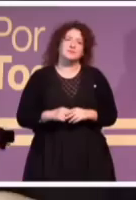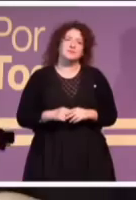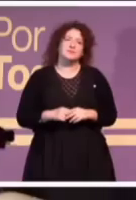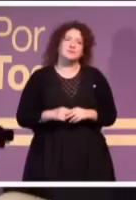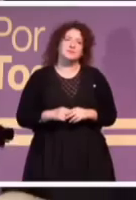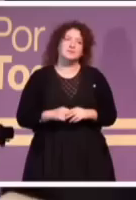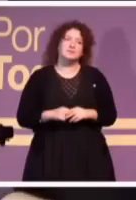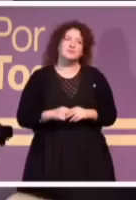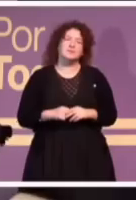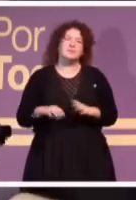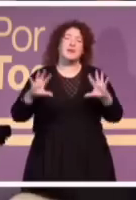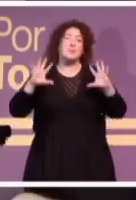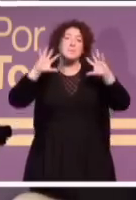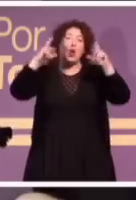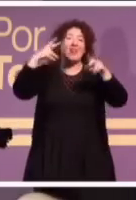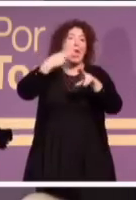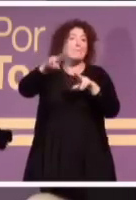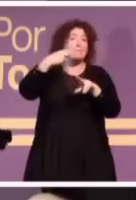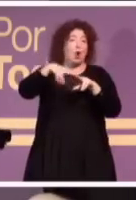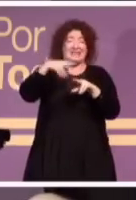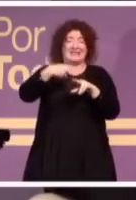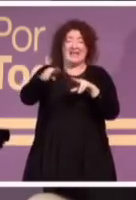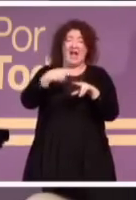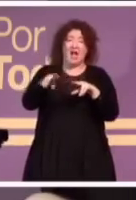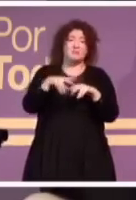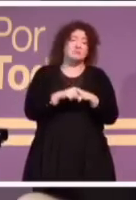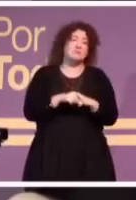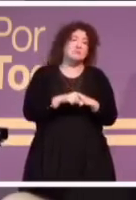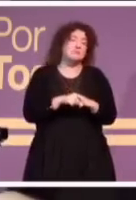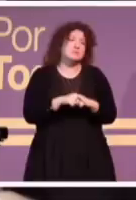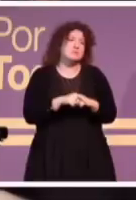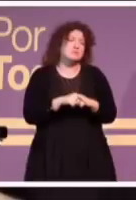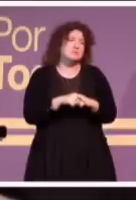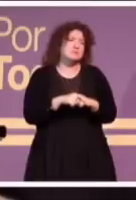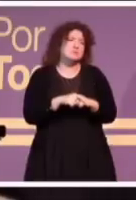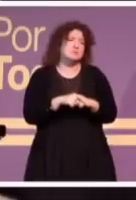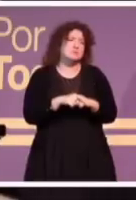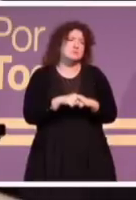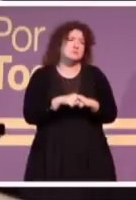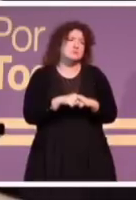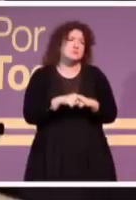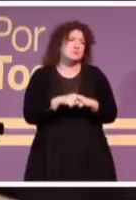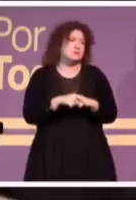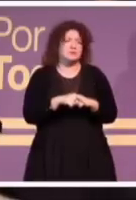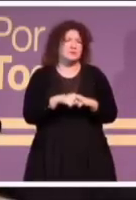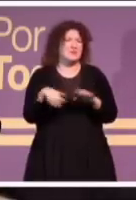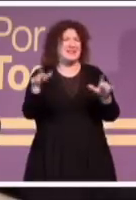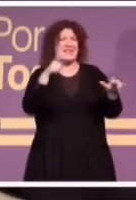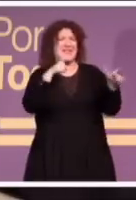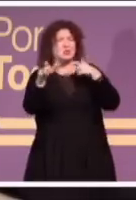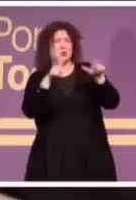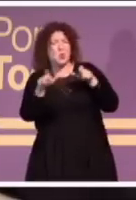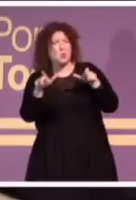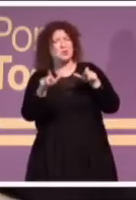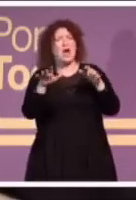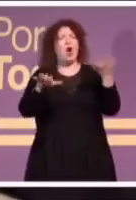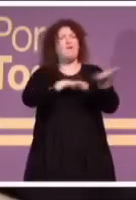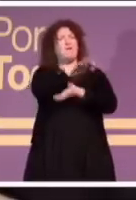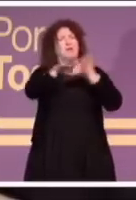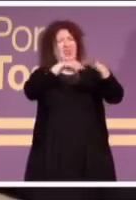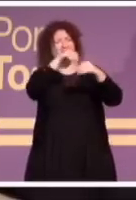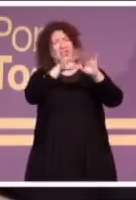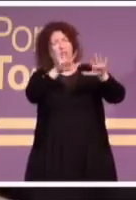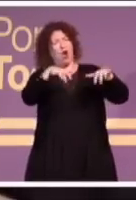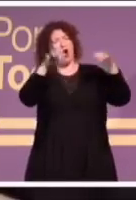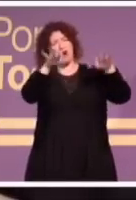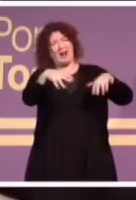la violencia política no es un insulto ni es una bronca en el Congreso.